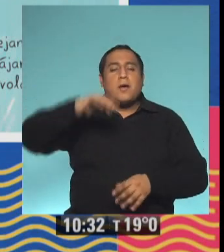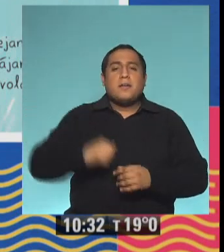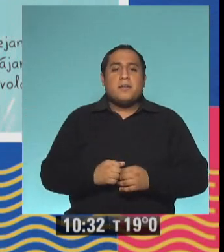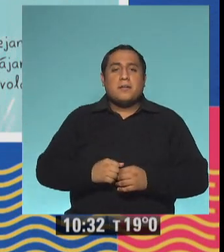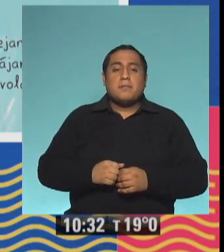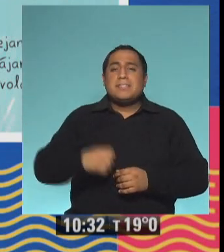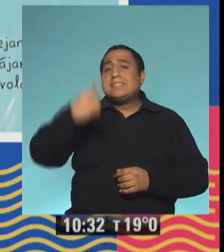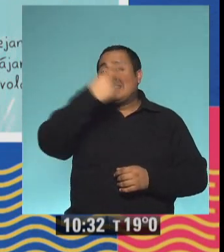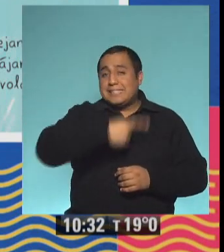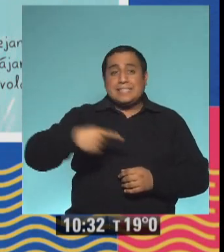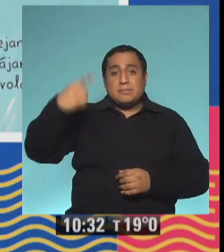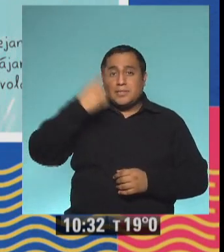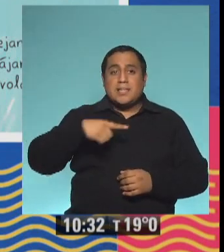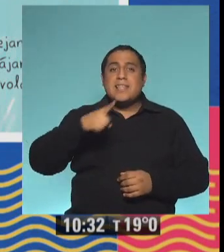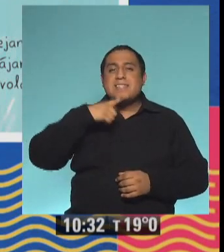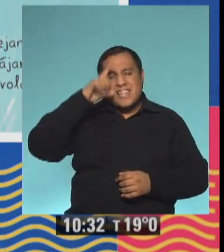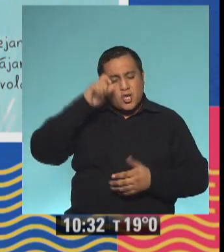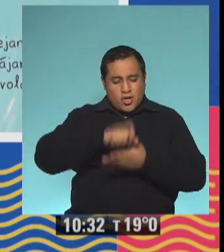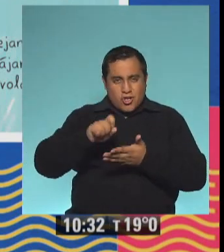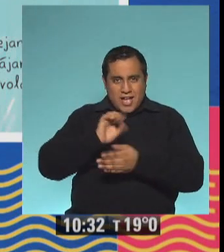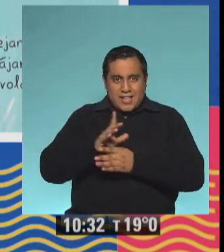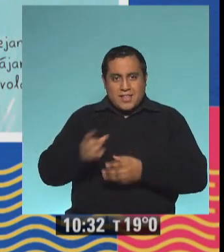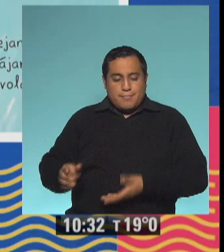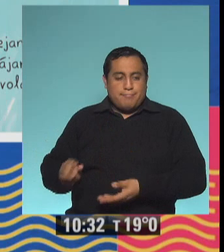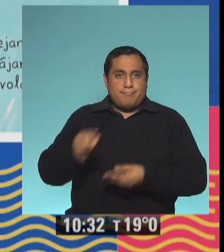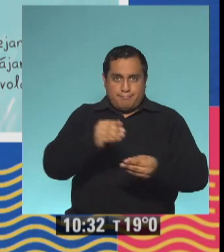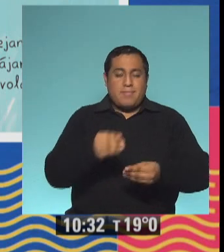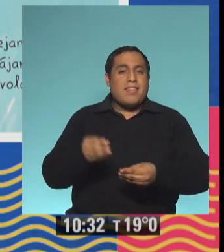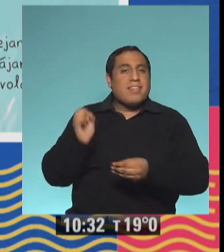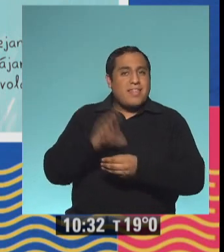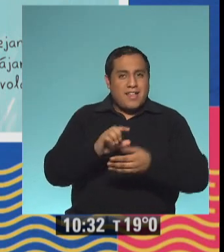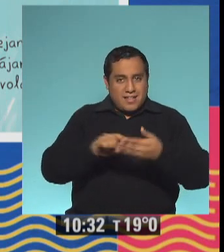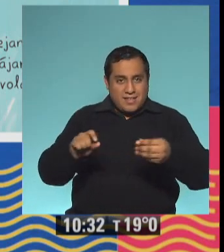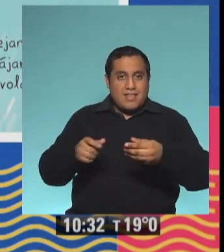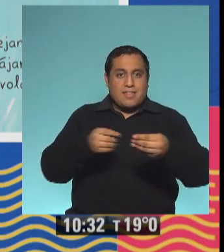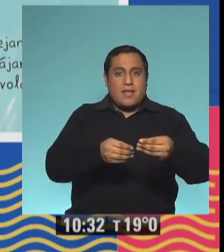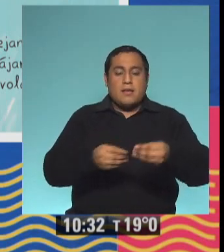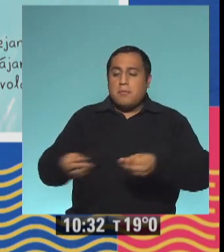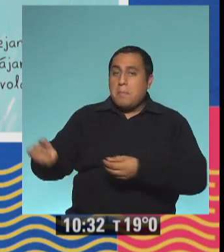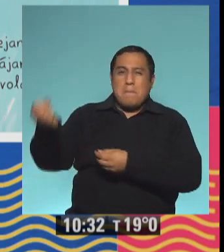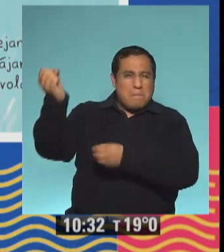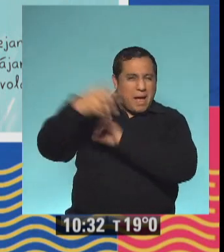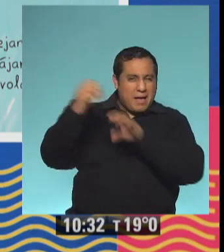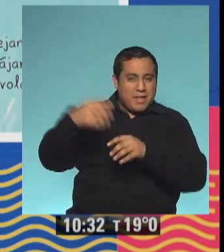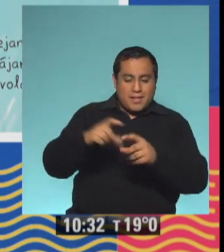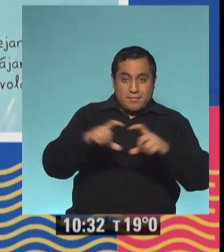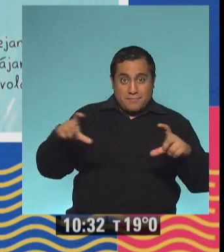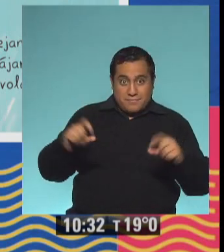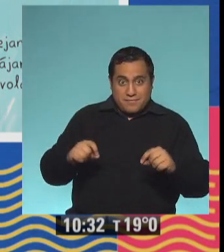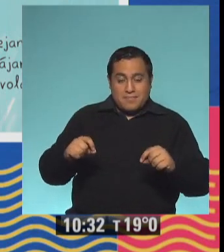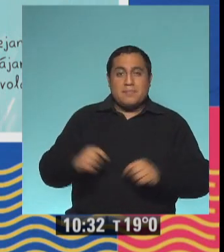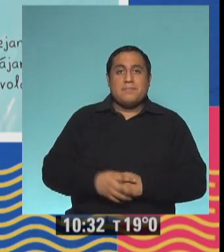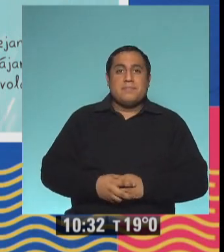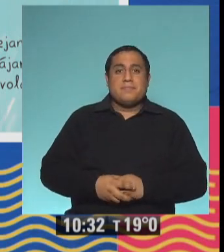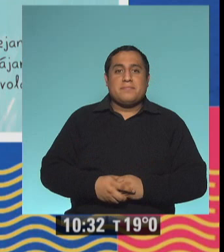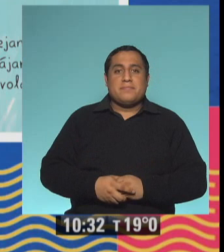Todas las semanas, Teo, el cartero, le traía el correo. En todas las postales que le llegaban. Pájaro Amarillo recibía postales desde